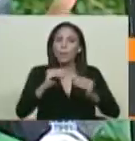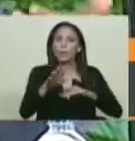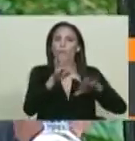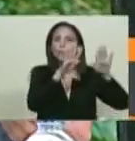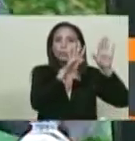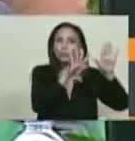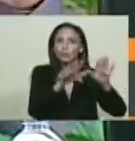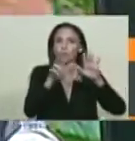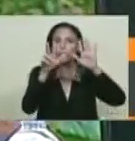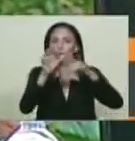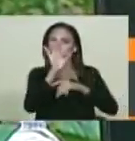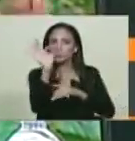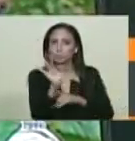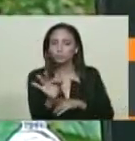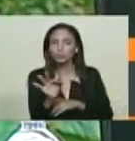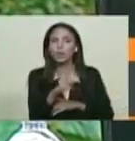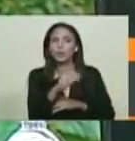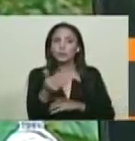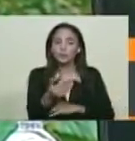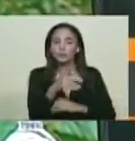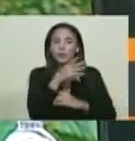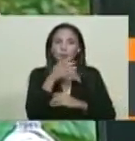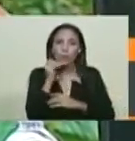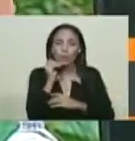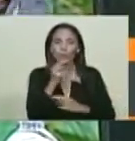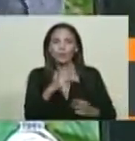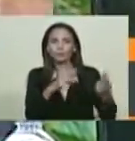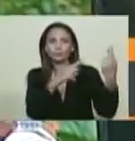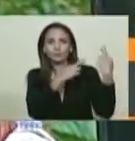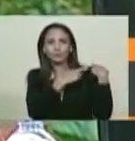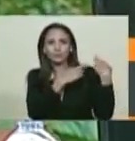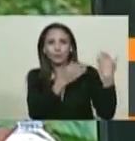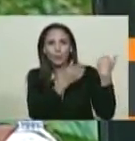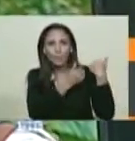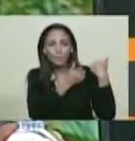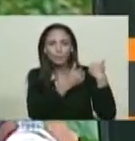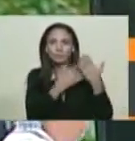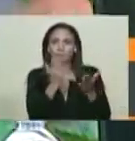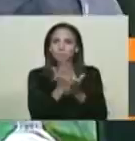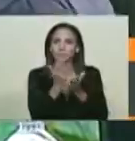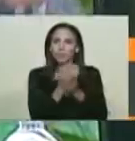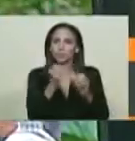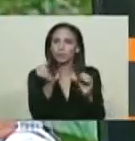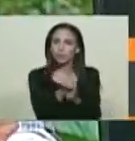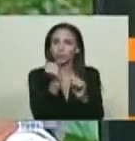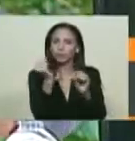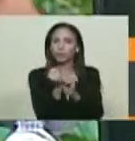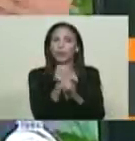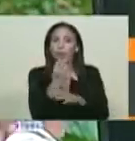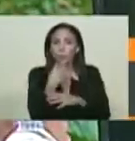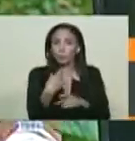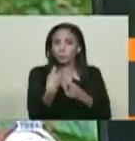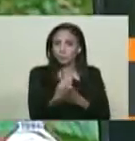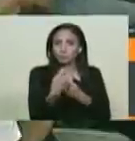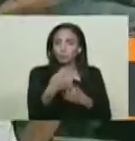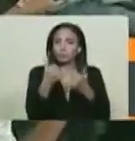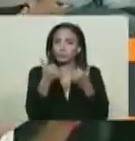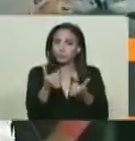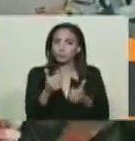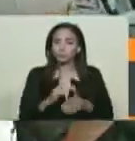98%. Es decir, que la juventud venezolana es una juventud responsable, es una juventud que es buena paga. Y así lo han